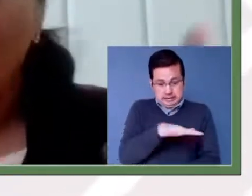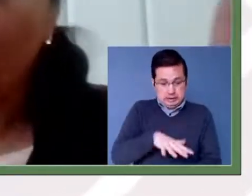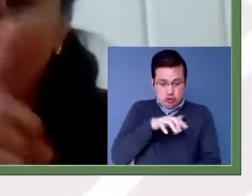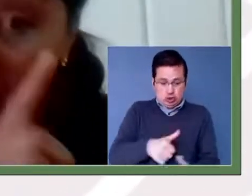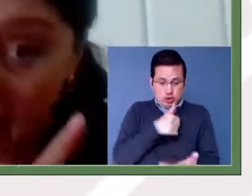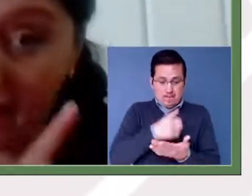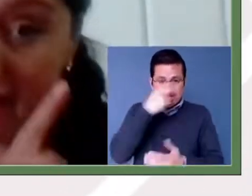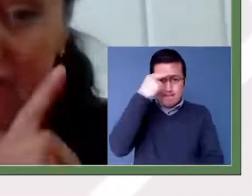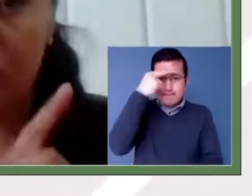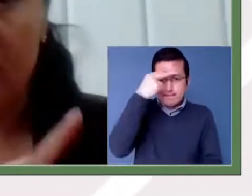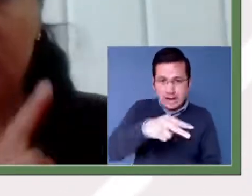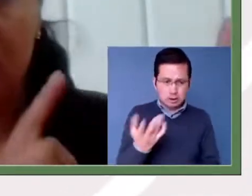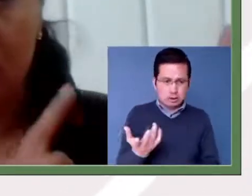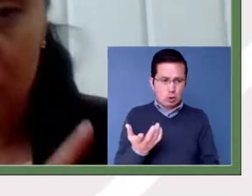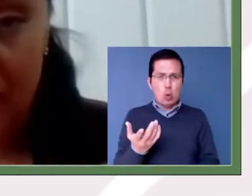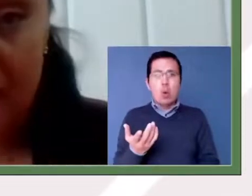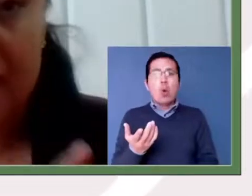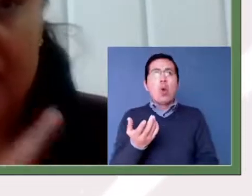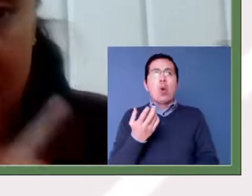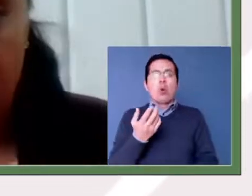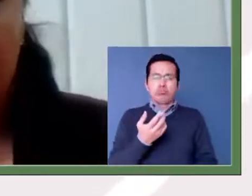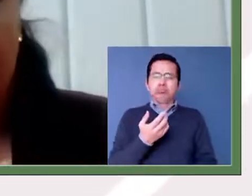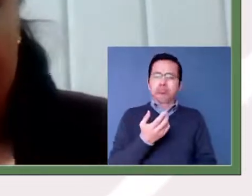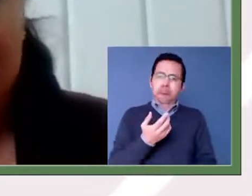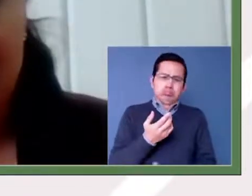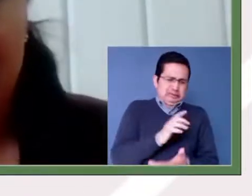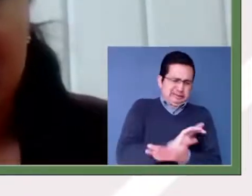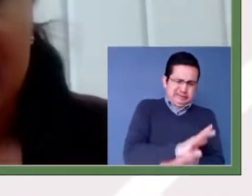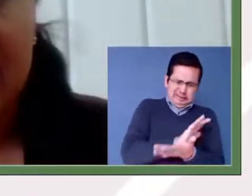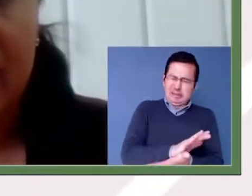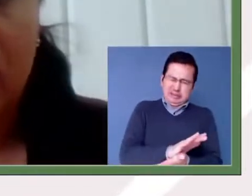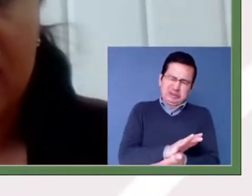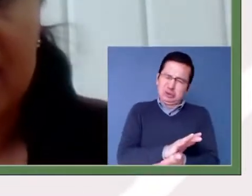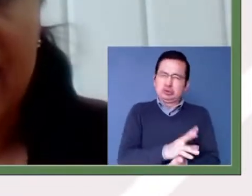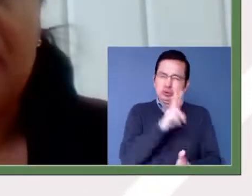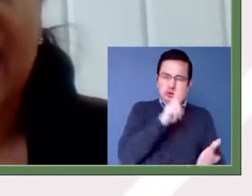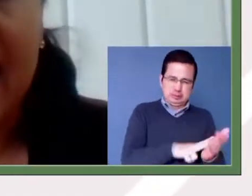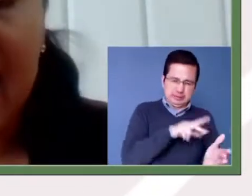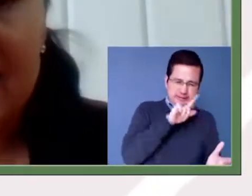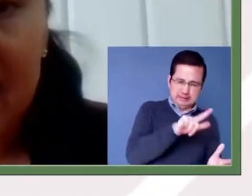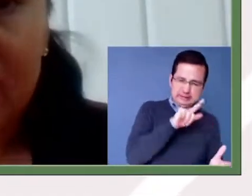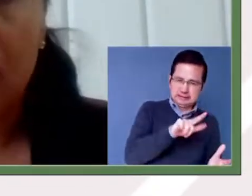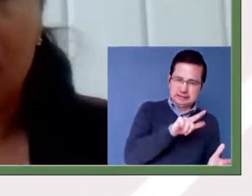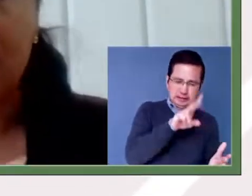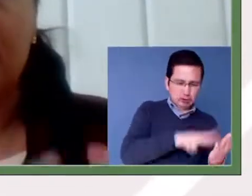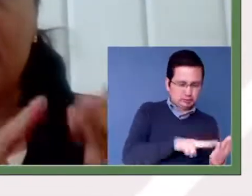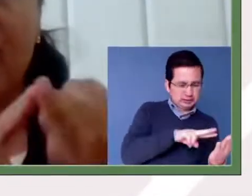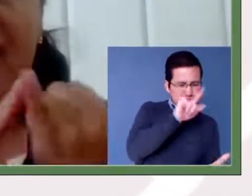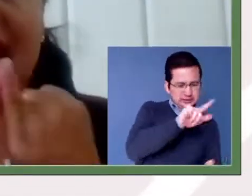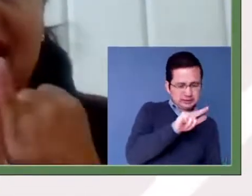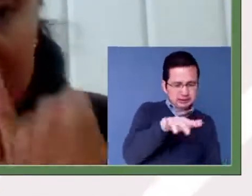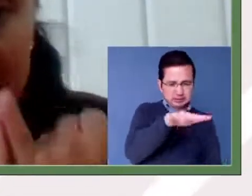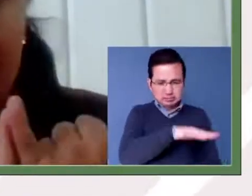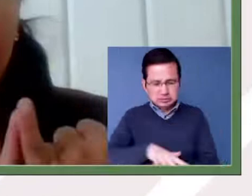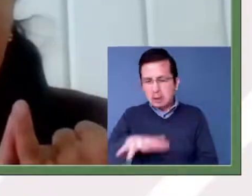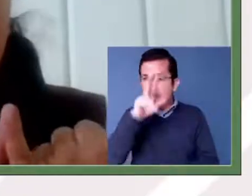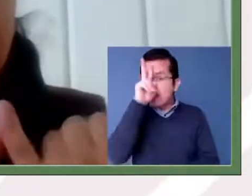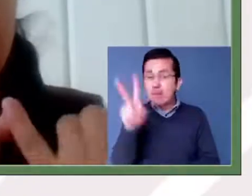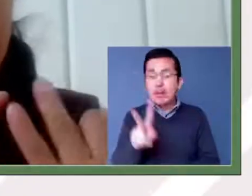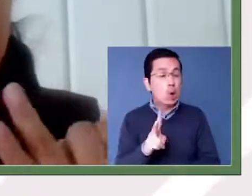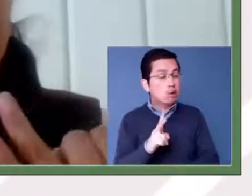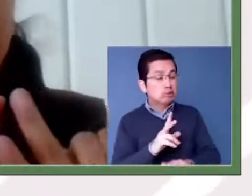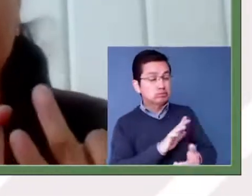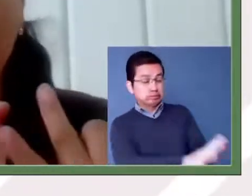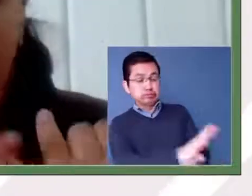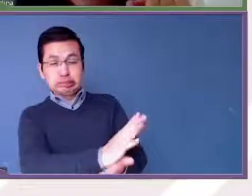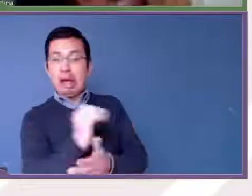ciudad con aquel instrumento del 2017, con aquella encuesta, era ser mujer indígena,